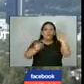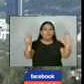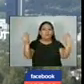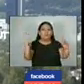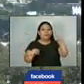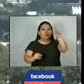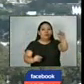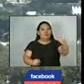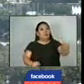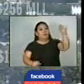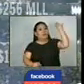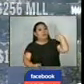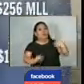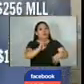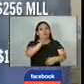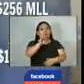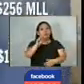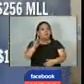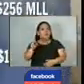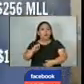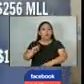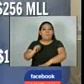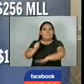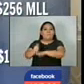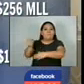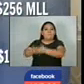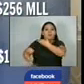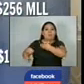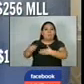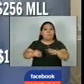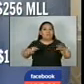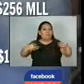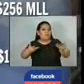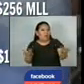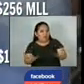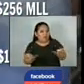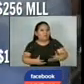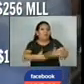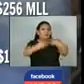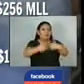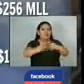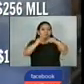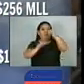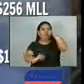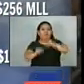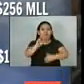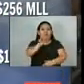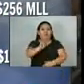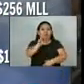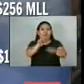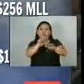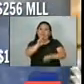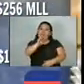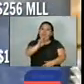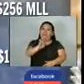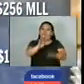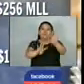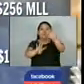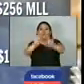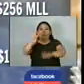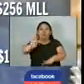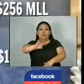2021 responde a las desinversiones en el sector de manufacturas, que tuvieron una caída de 294%